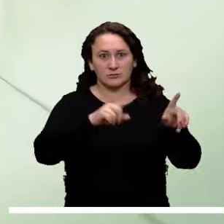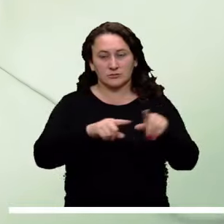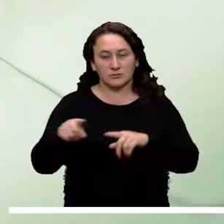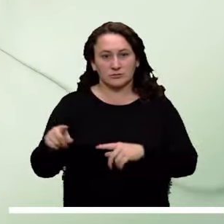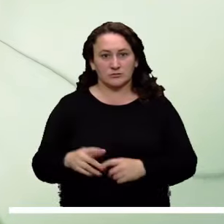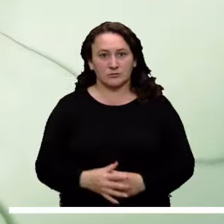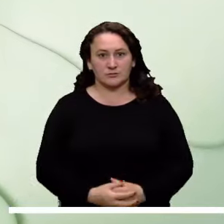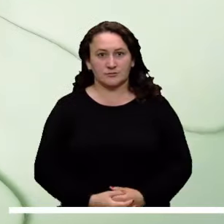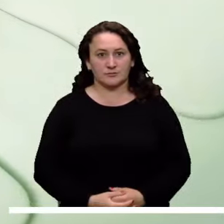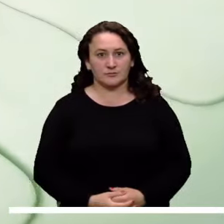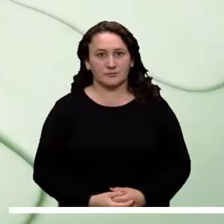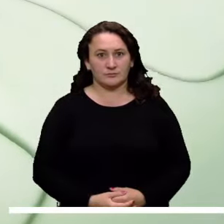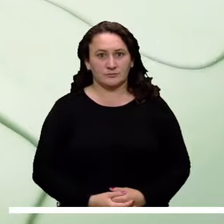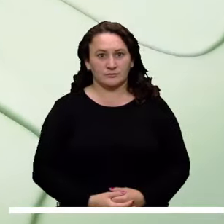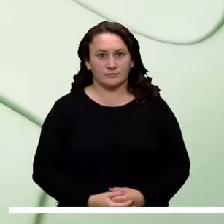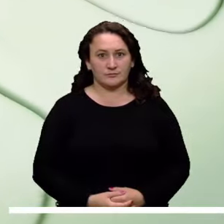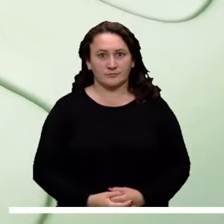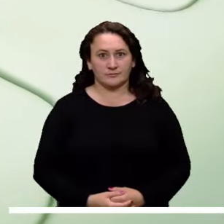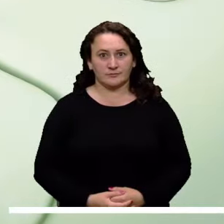lluvias ligeras.